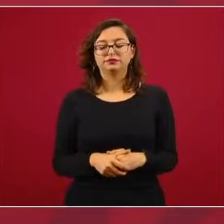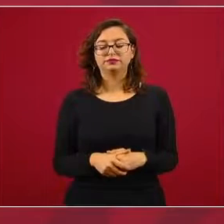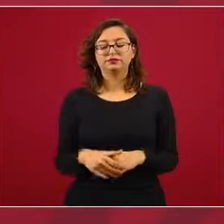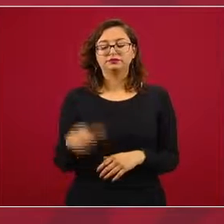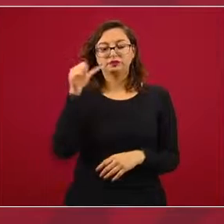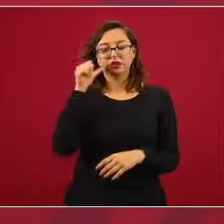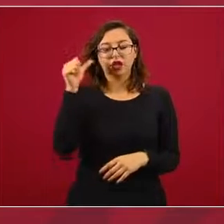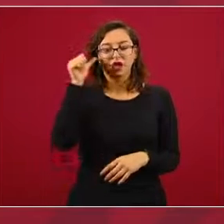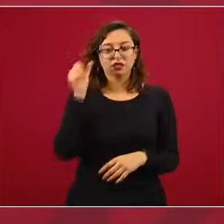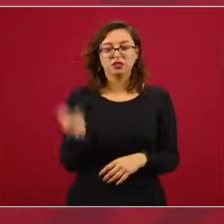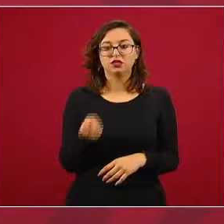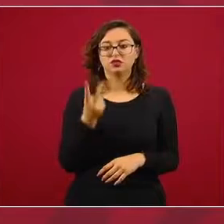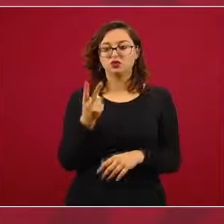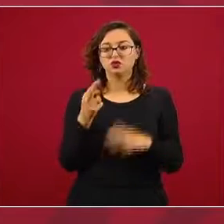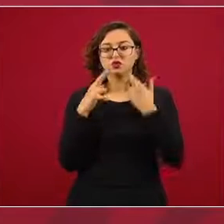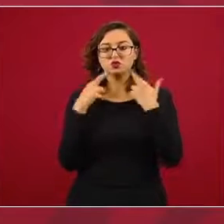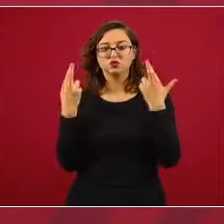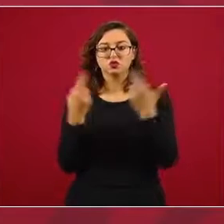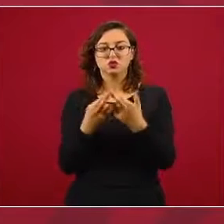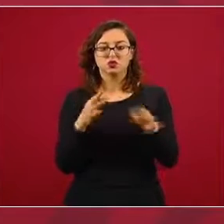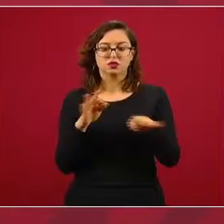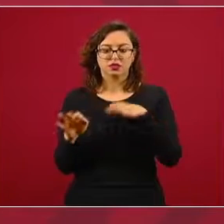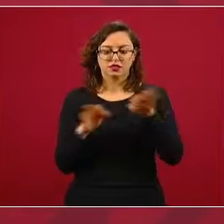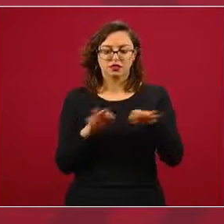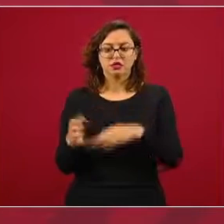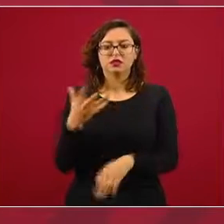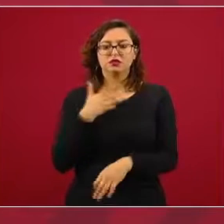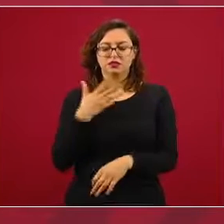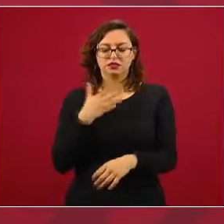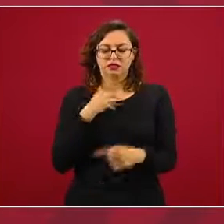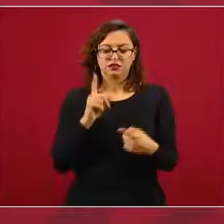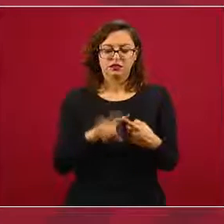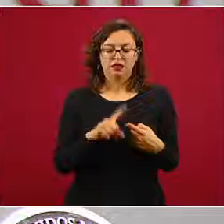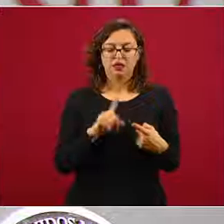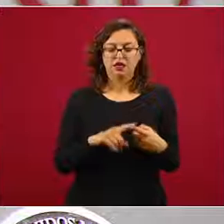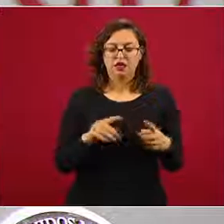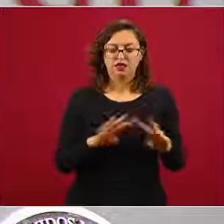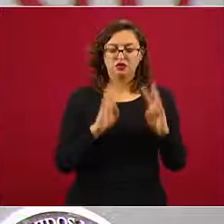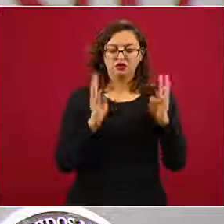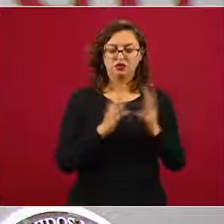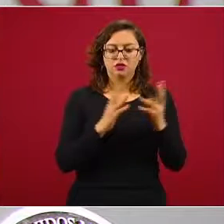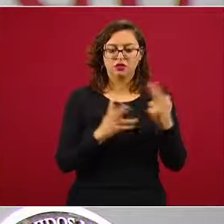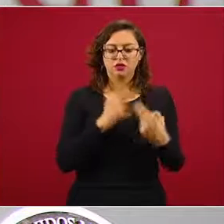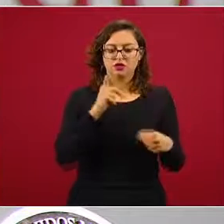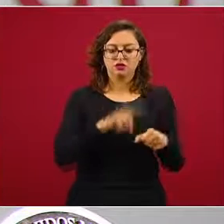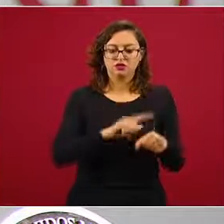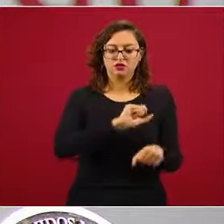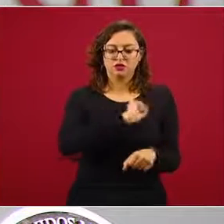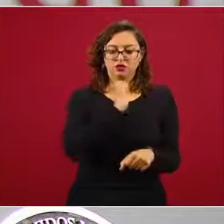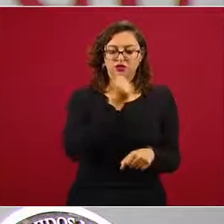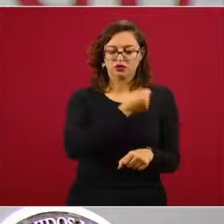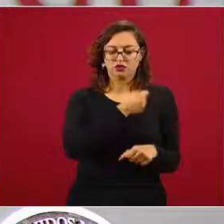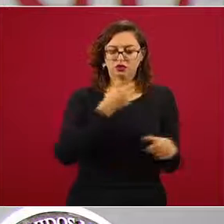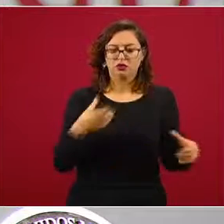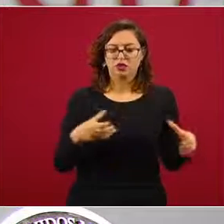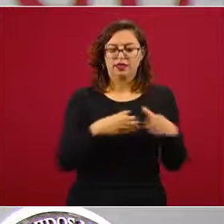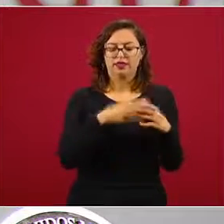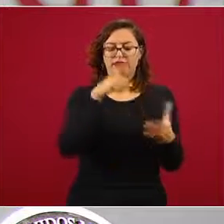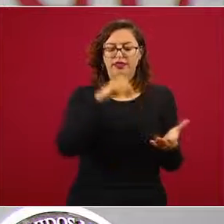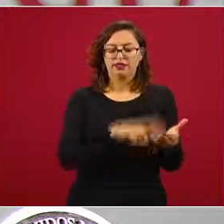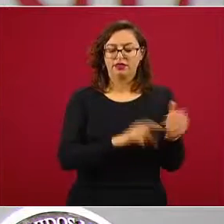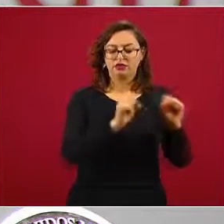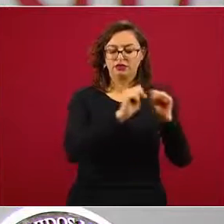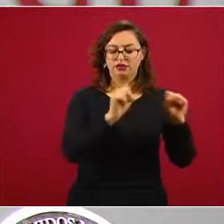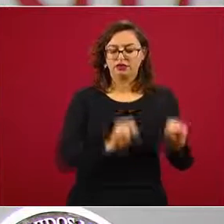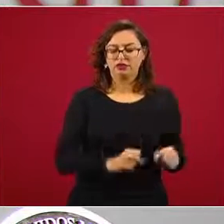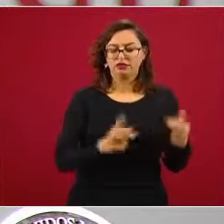trabajo, una específica del Consejo Nacional de Salud. El Consejo es un órgano de coordinación del Sistema Nacional de